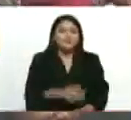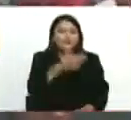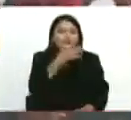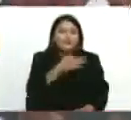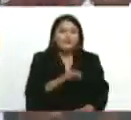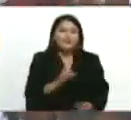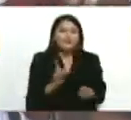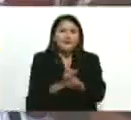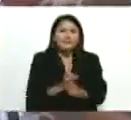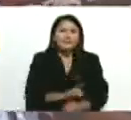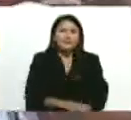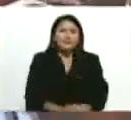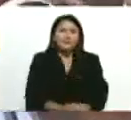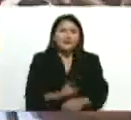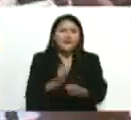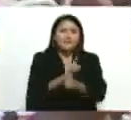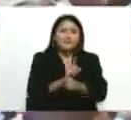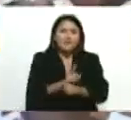corriendo.